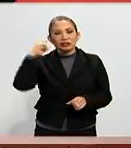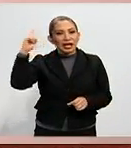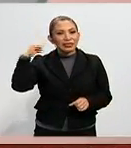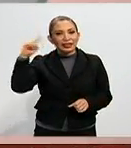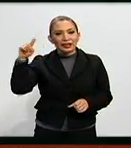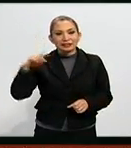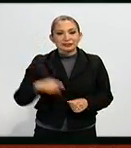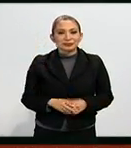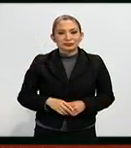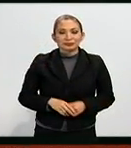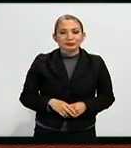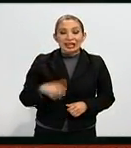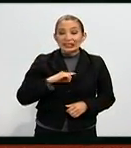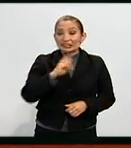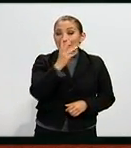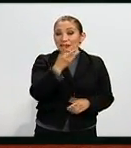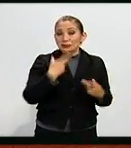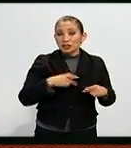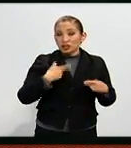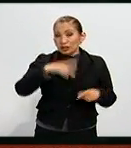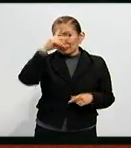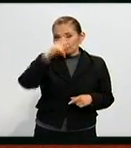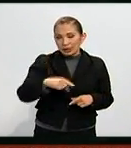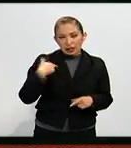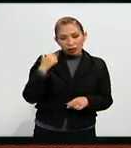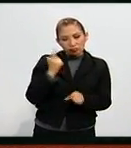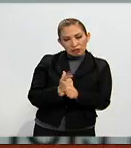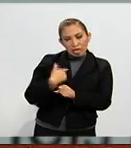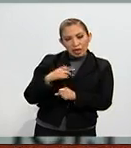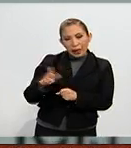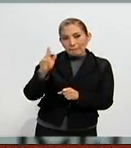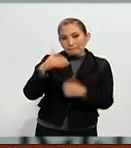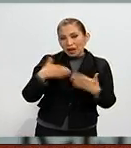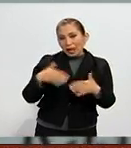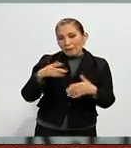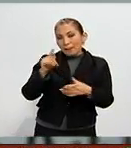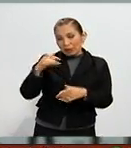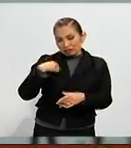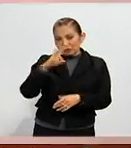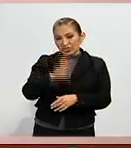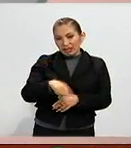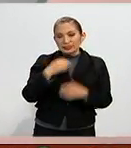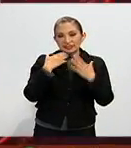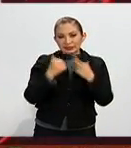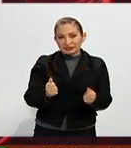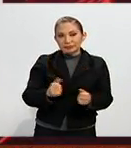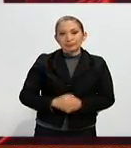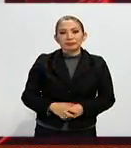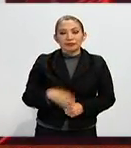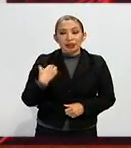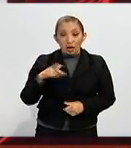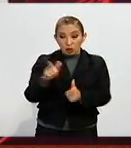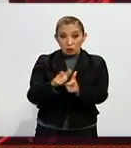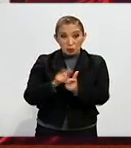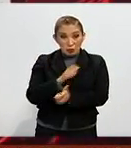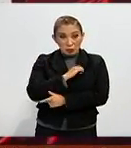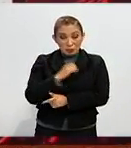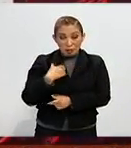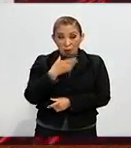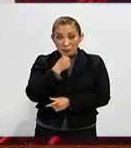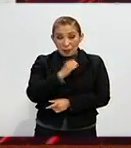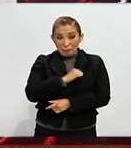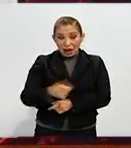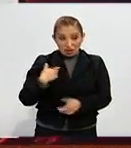Zacatecas. Hay 33 mexicanos en los Panama Papers, reconoce el SAT. Terrorista de Bruselas trabajó